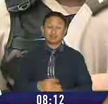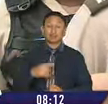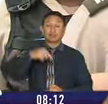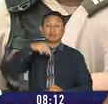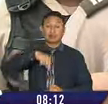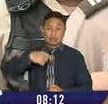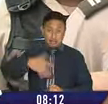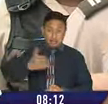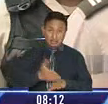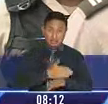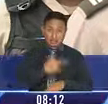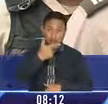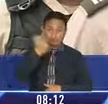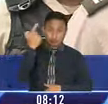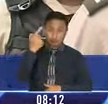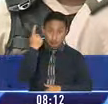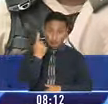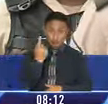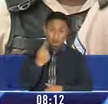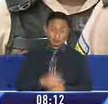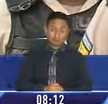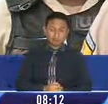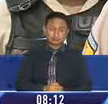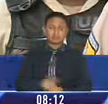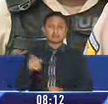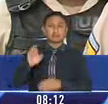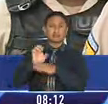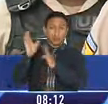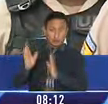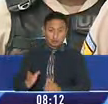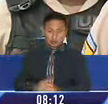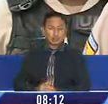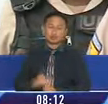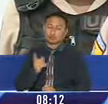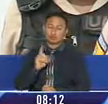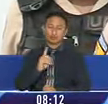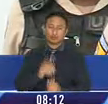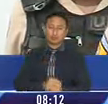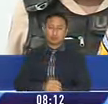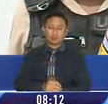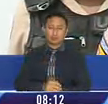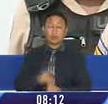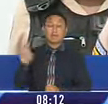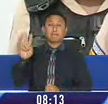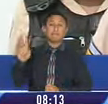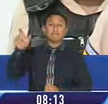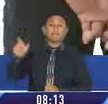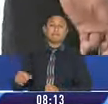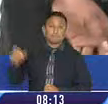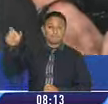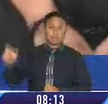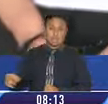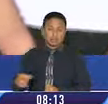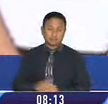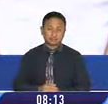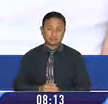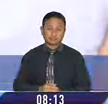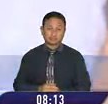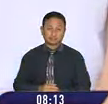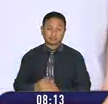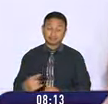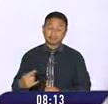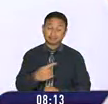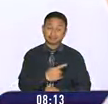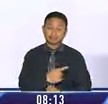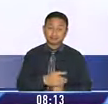para disparar en contra de la señora. ¿Los detenidos son ecuatorianos? No, los dos detenidos son extranjeros de nacionalidad venezolana. En todo esto, la